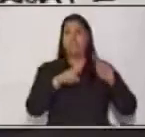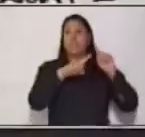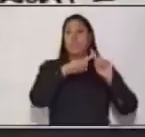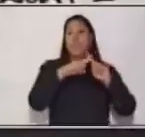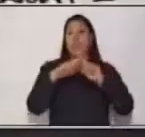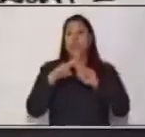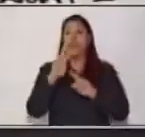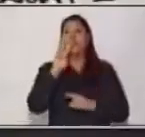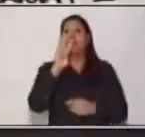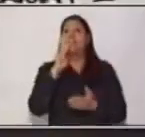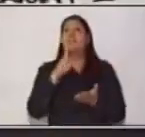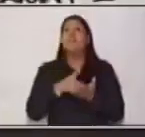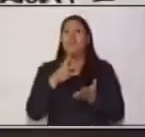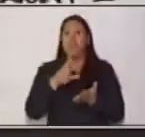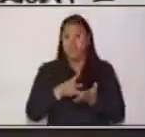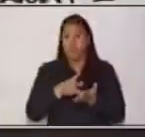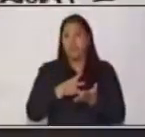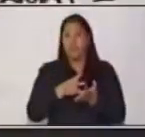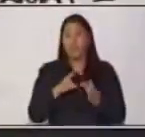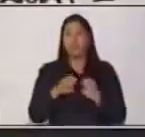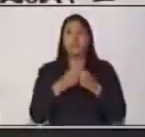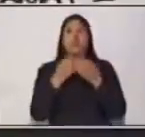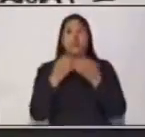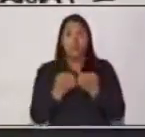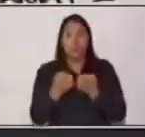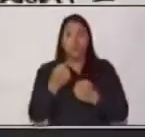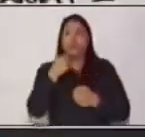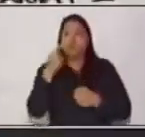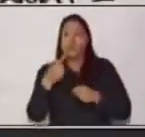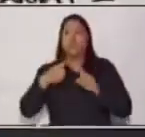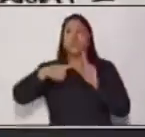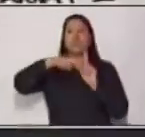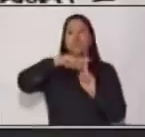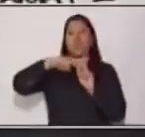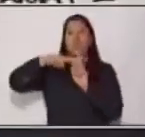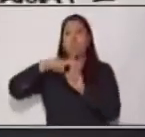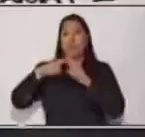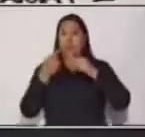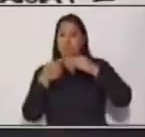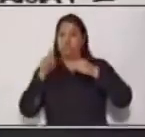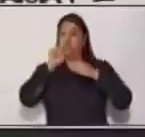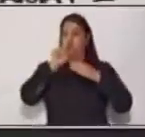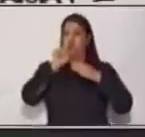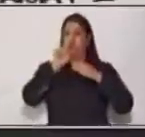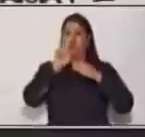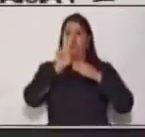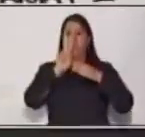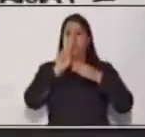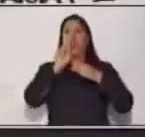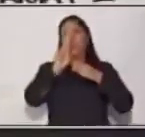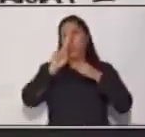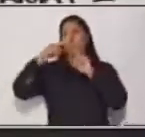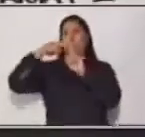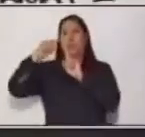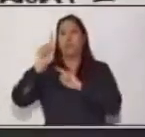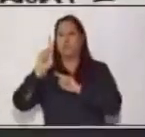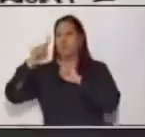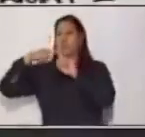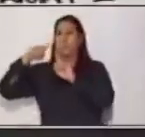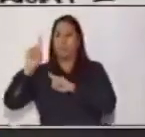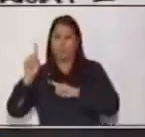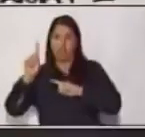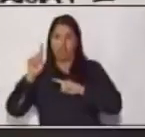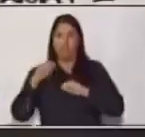veces. Eso indica que vamos a sumar estos exponentes. 1 más 1 más 1 y entonces